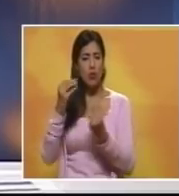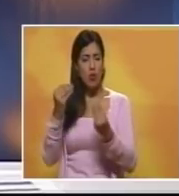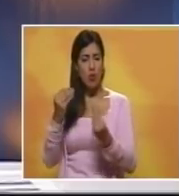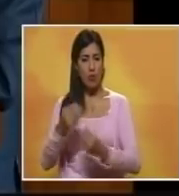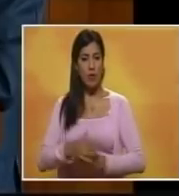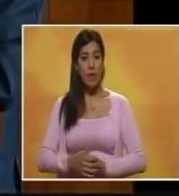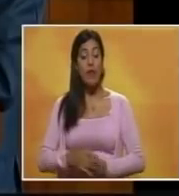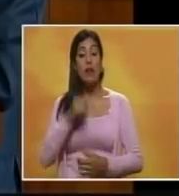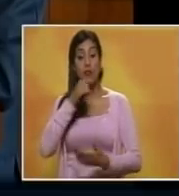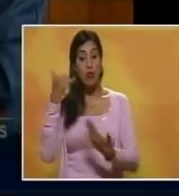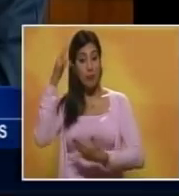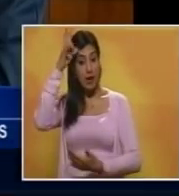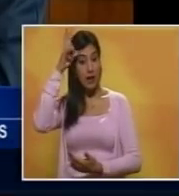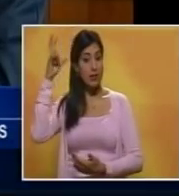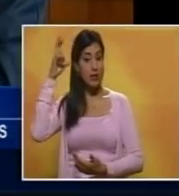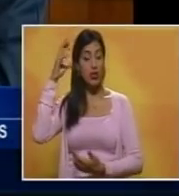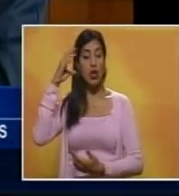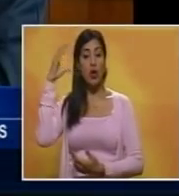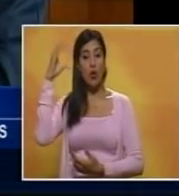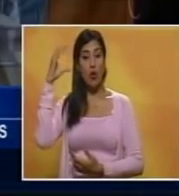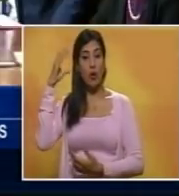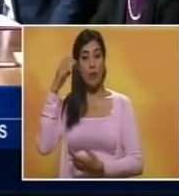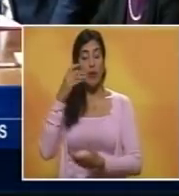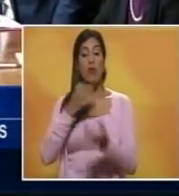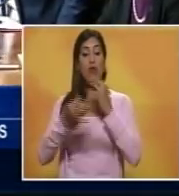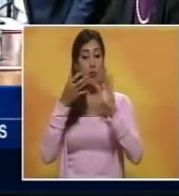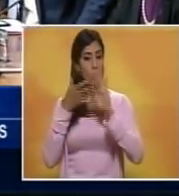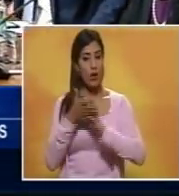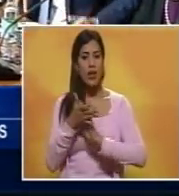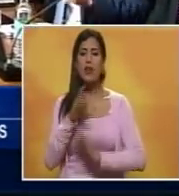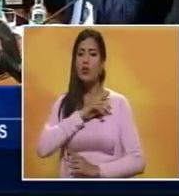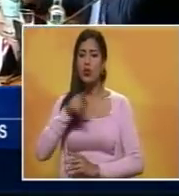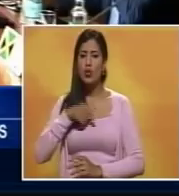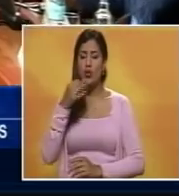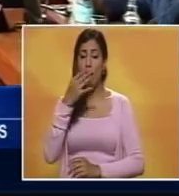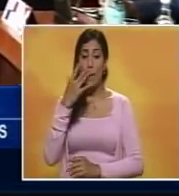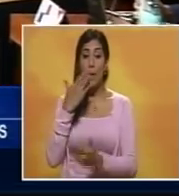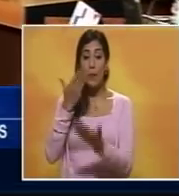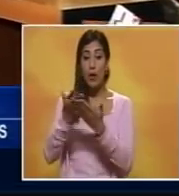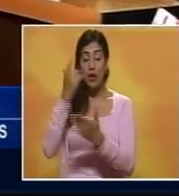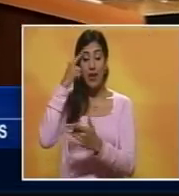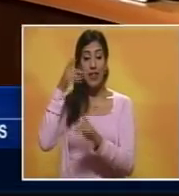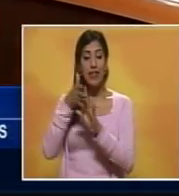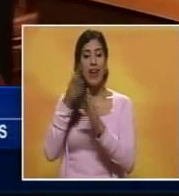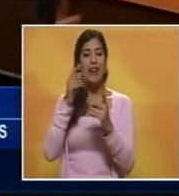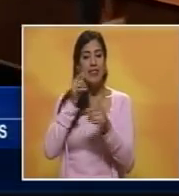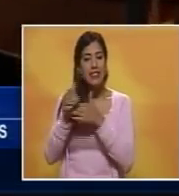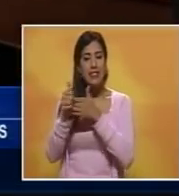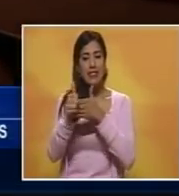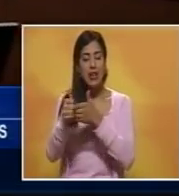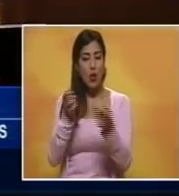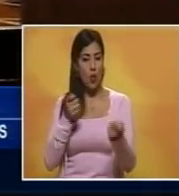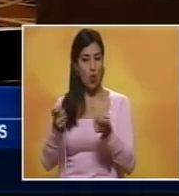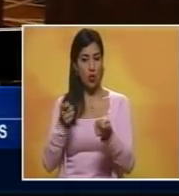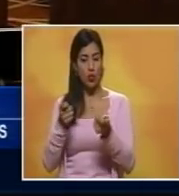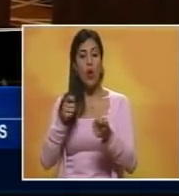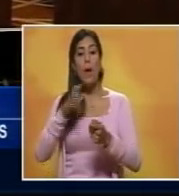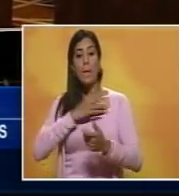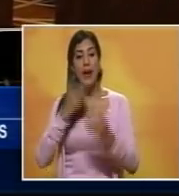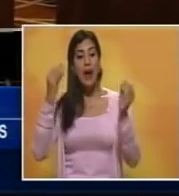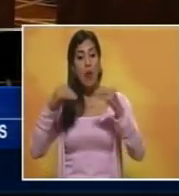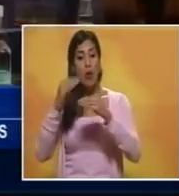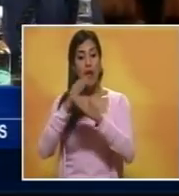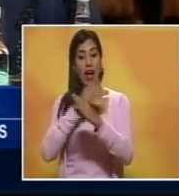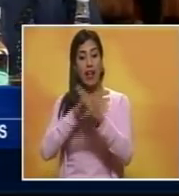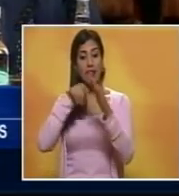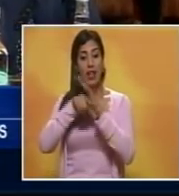Así lo informó el canciller colombiano Carlos Holmes Trujillo, quien aseguró que el propósito es hacerle seguimiento a las medidas que se han acordado